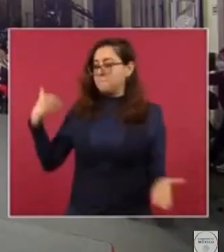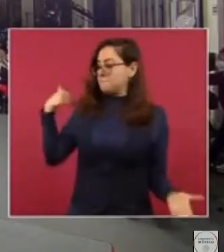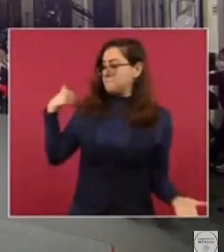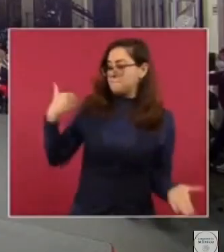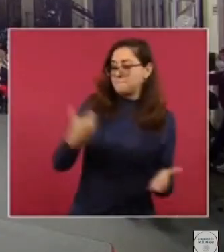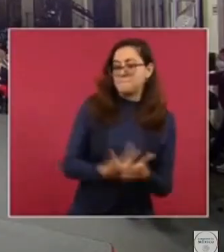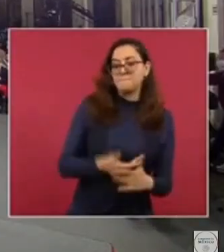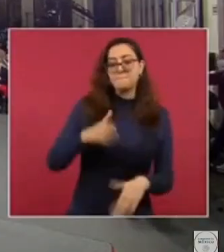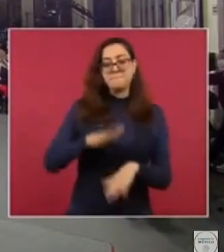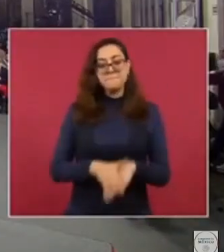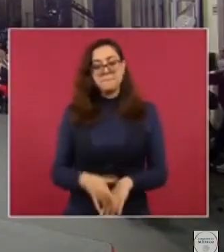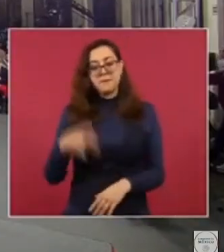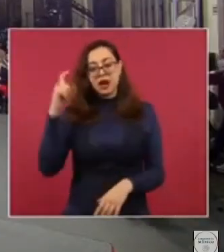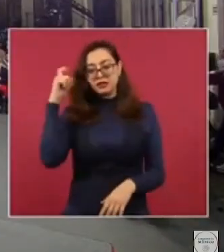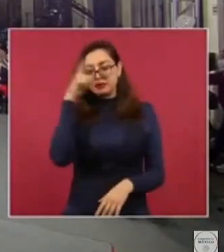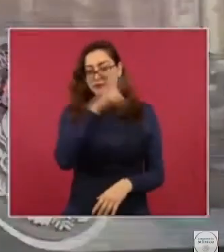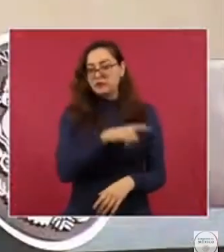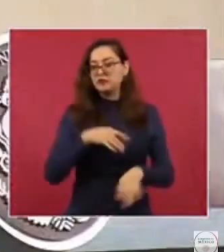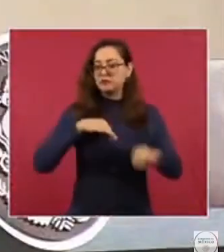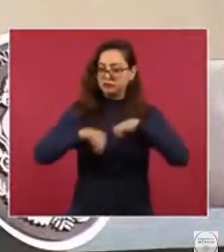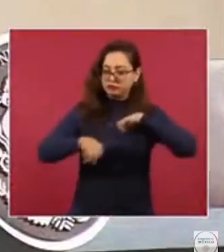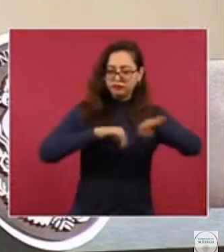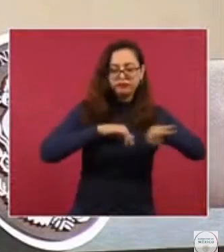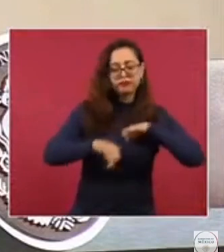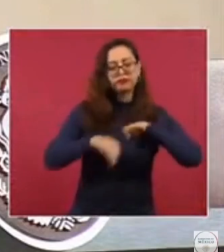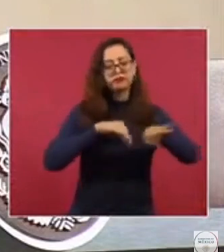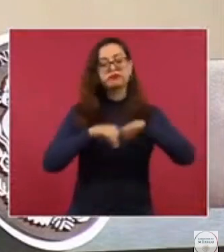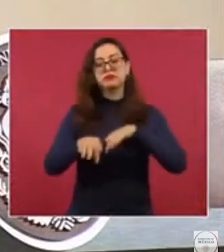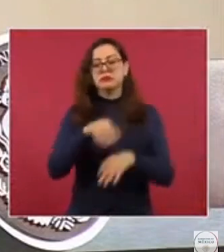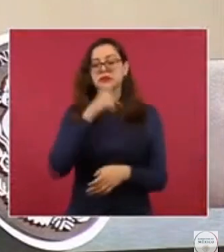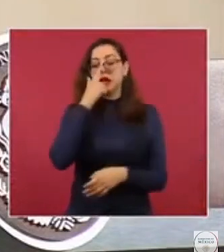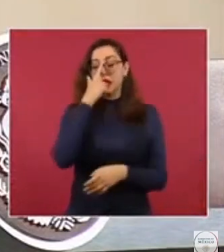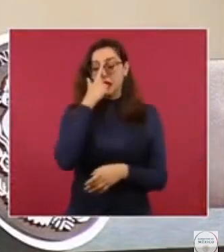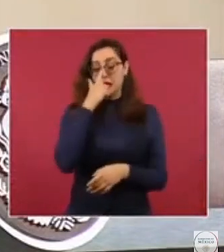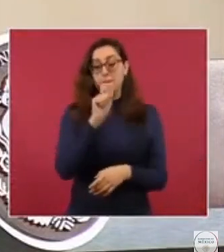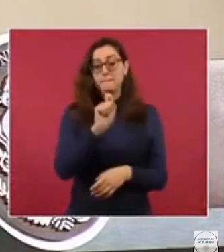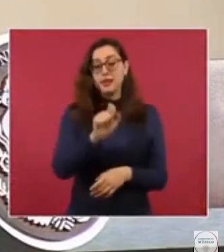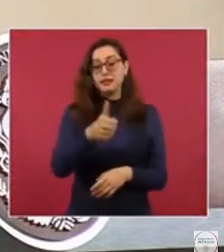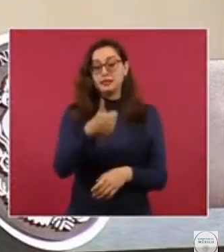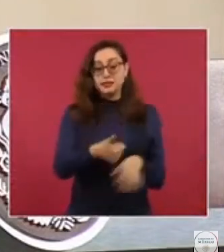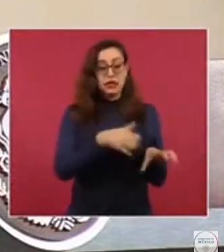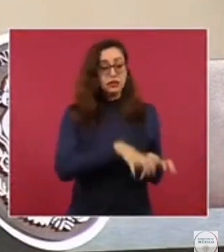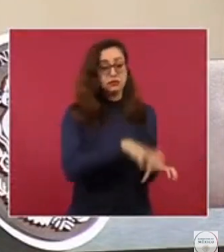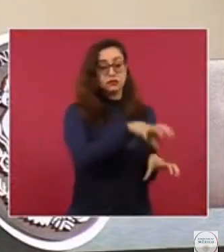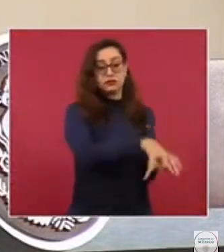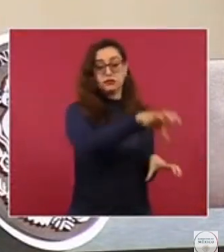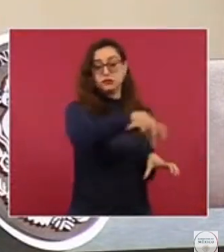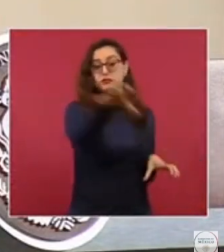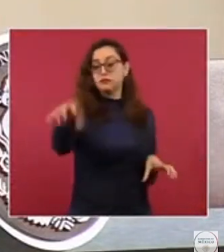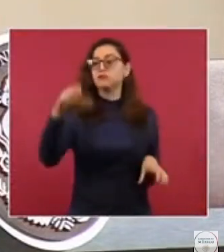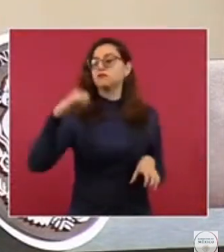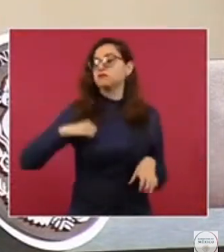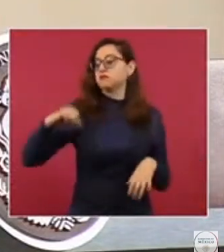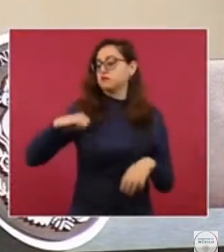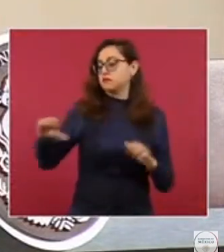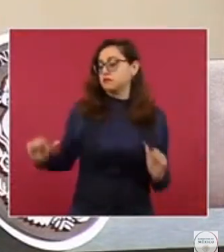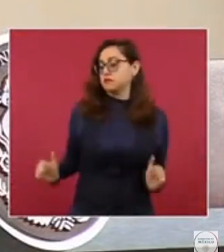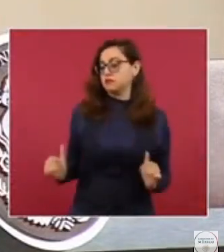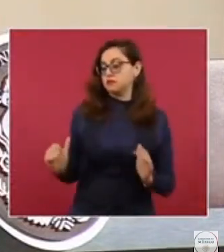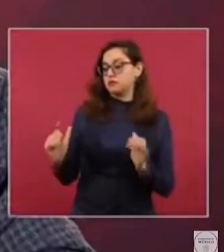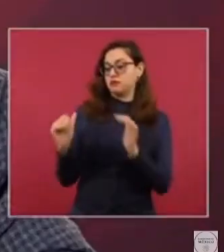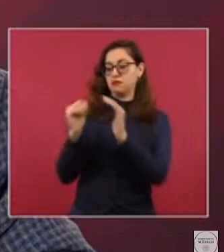toda intensidad y que beneficiará a 26 zonas arqueológicas, pero también a las